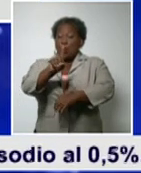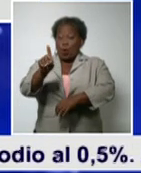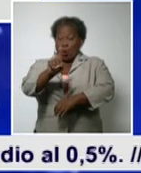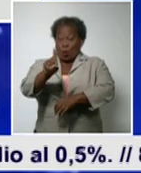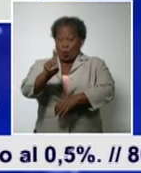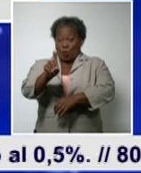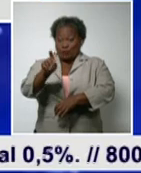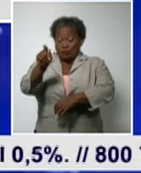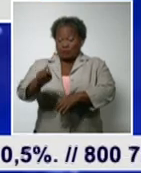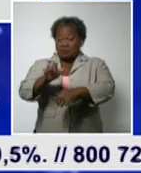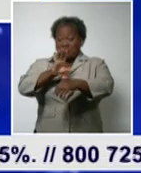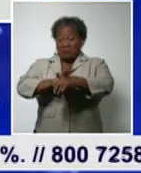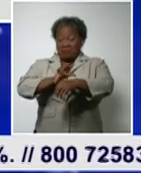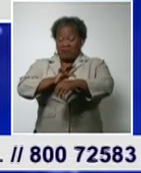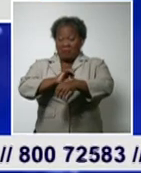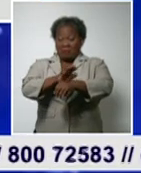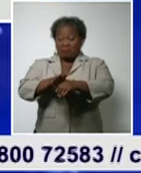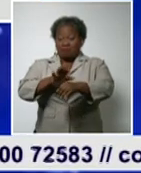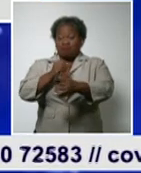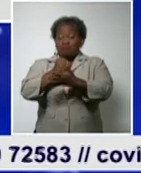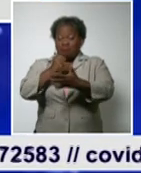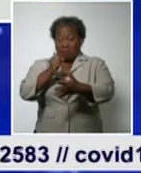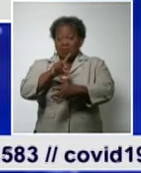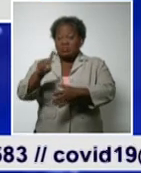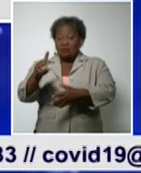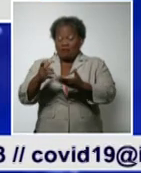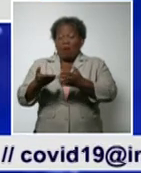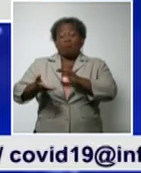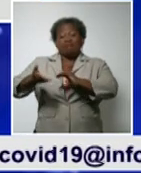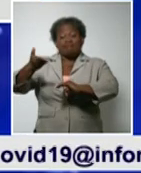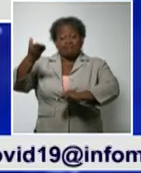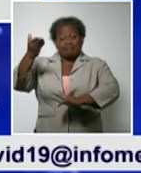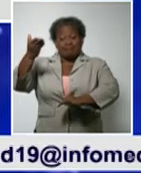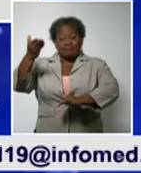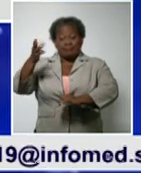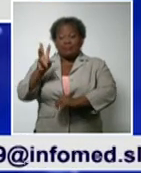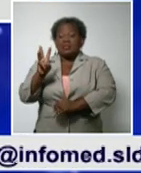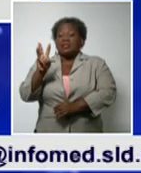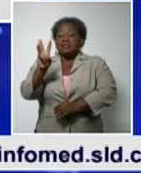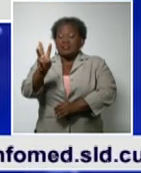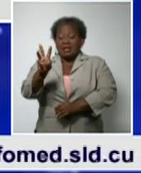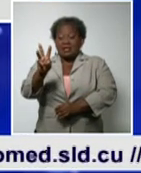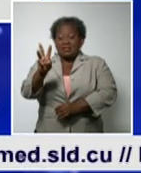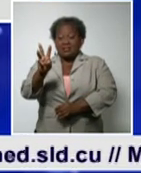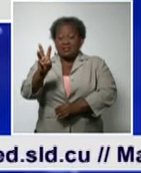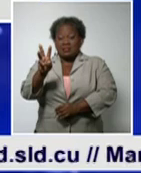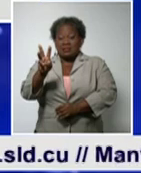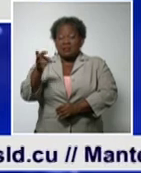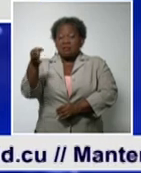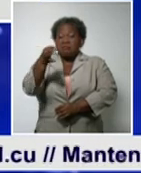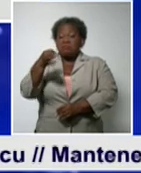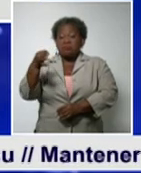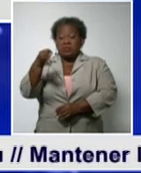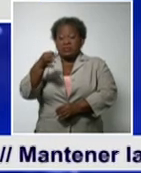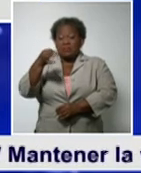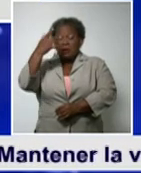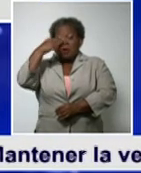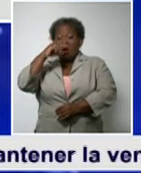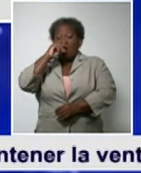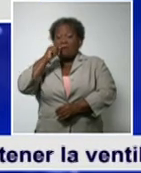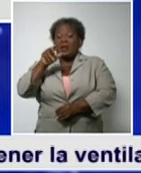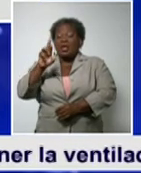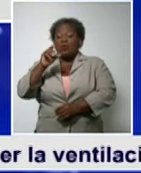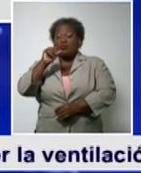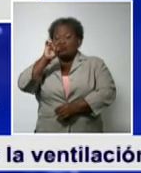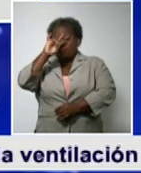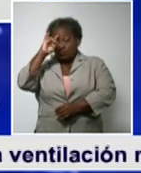de ayer, que para Cienfuegos es alto, pero bueno. 3 de sus municipios, 3 en el municipio Abreu, 7 en el